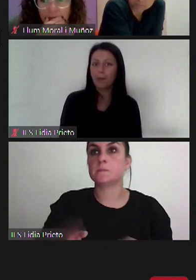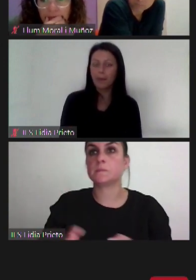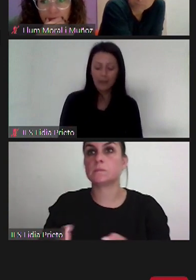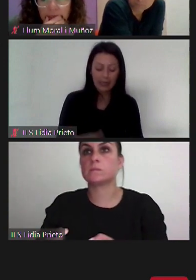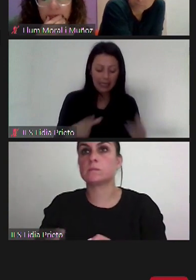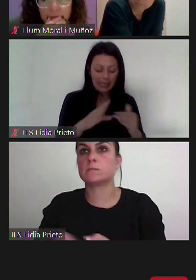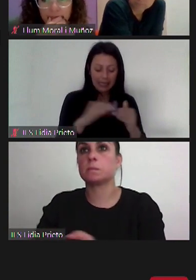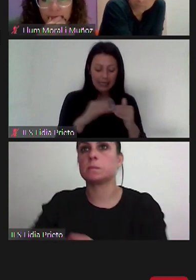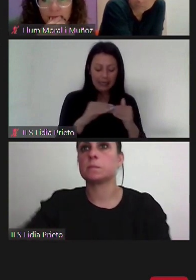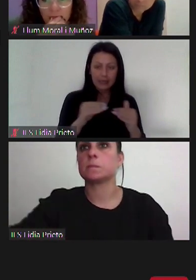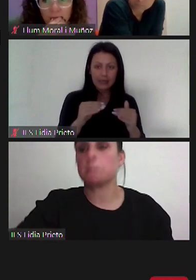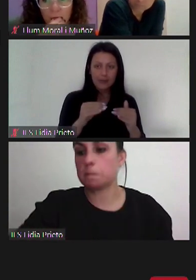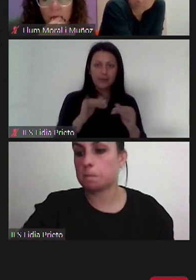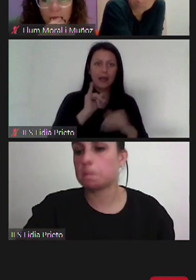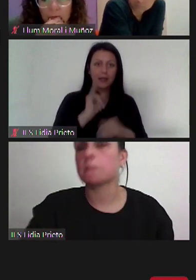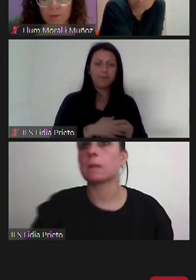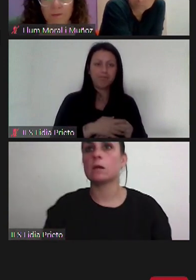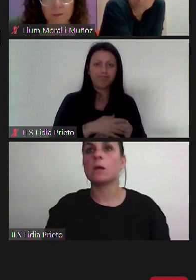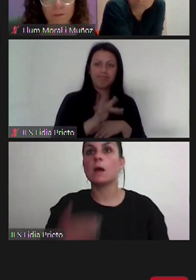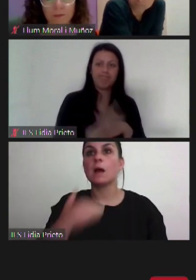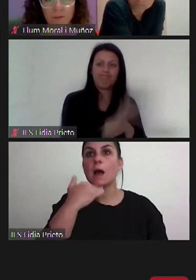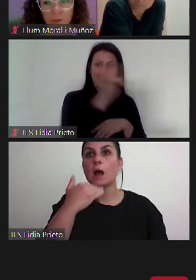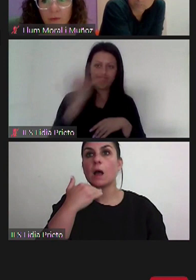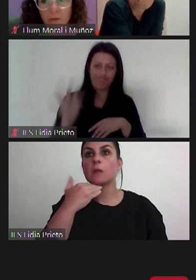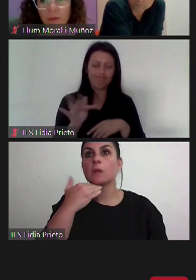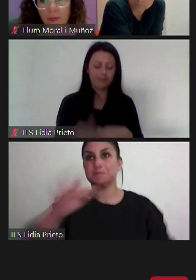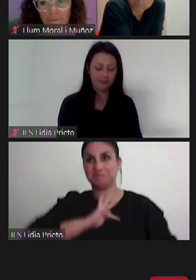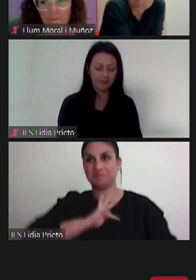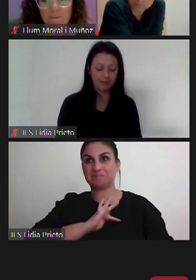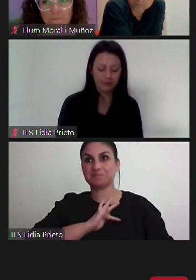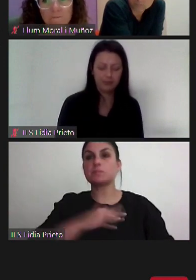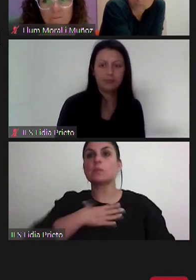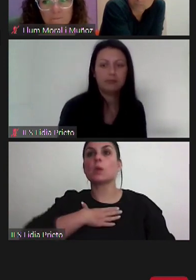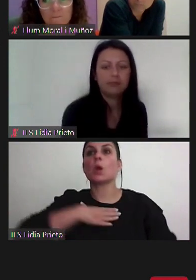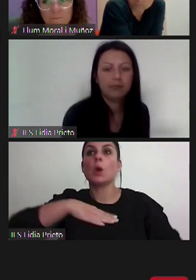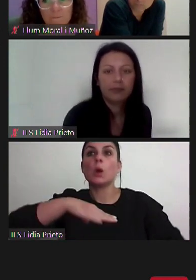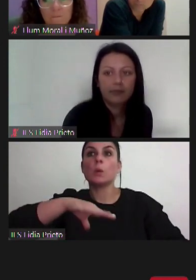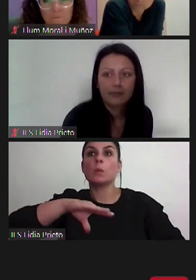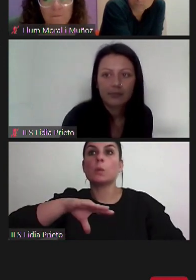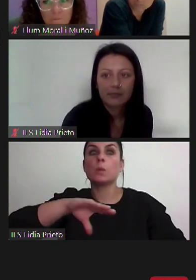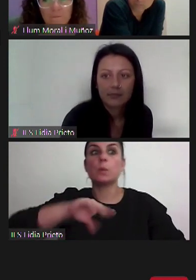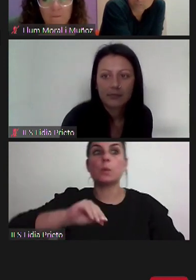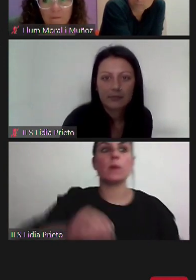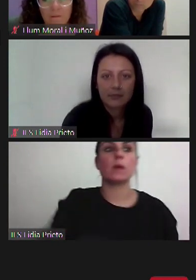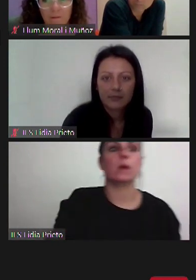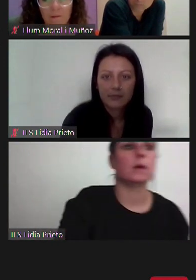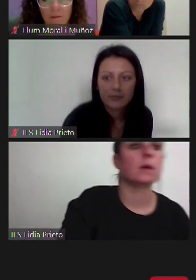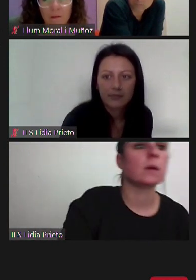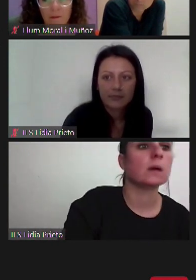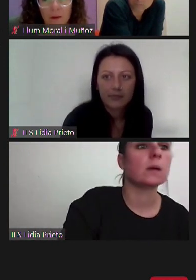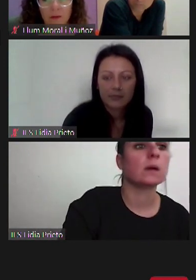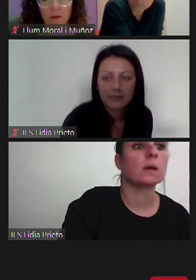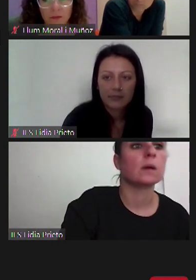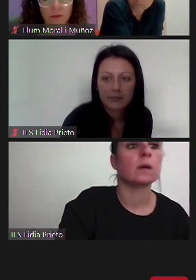algunos signos que nos puedan ayudar, a lo mejor al recepcionista o al personal del hotel en